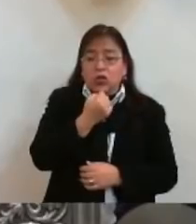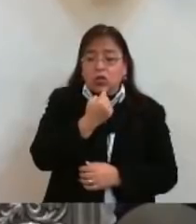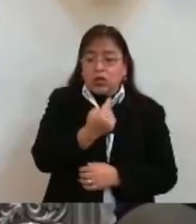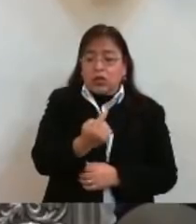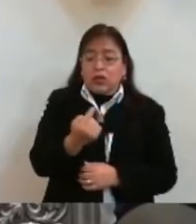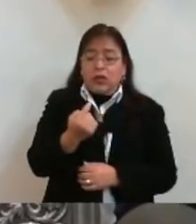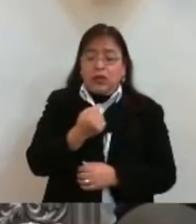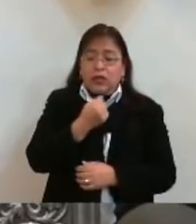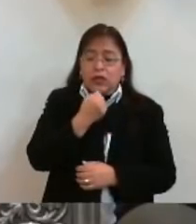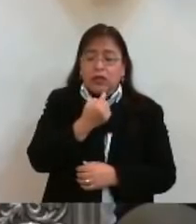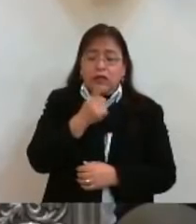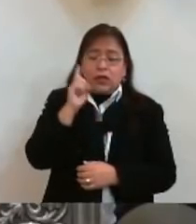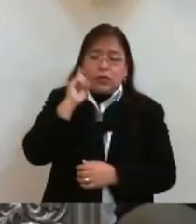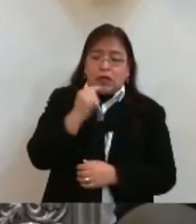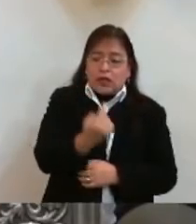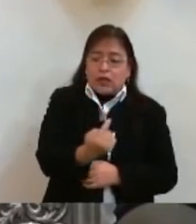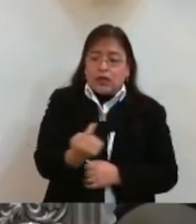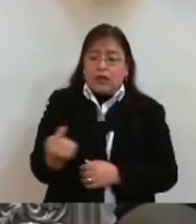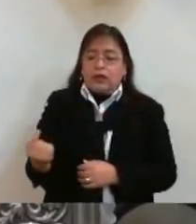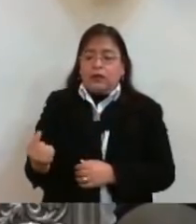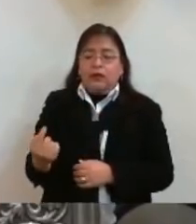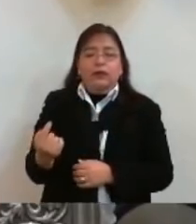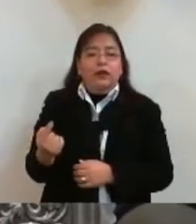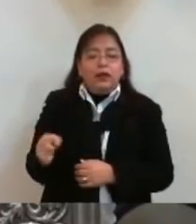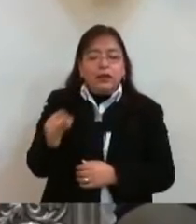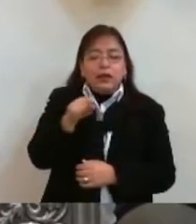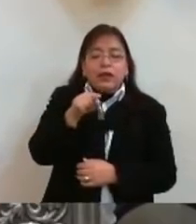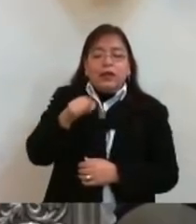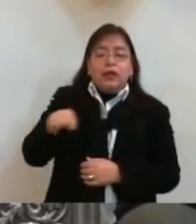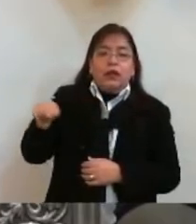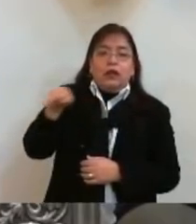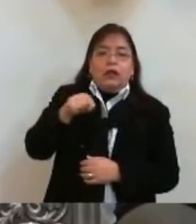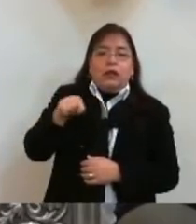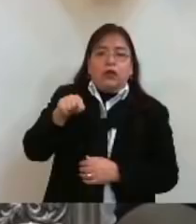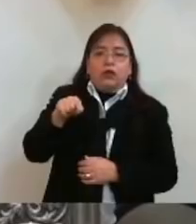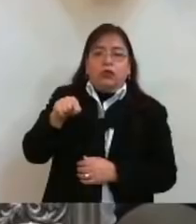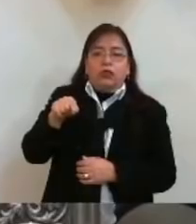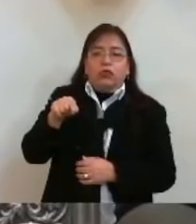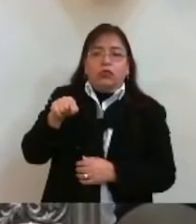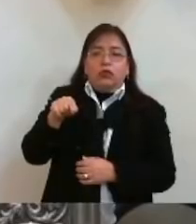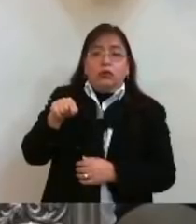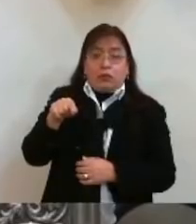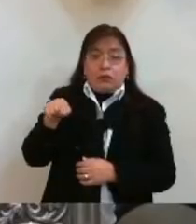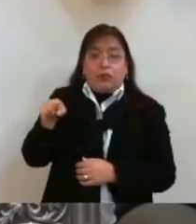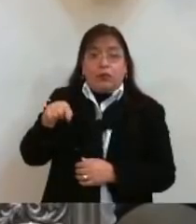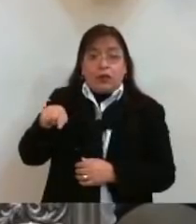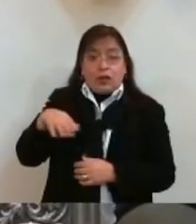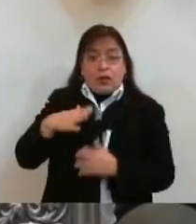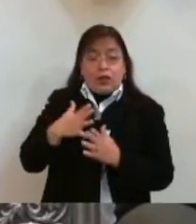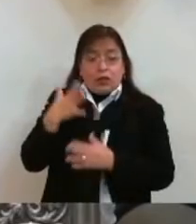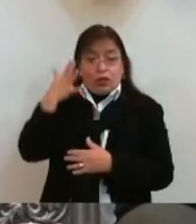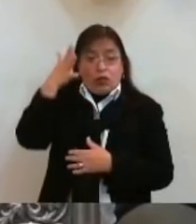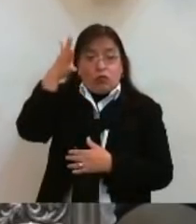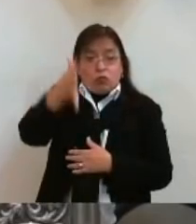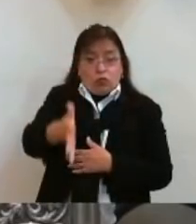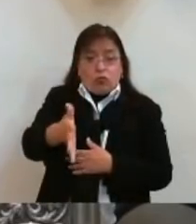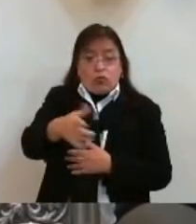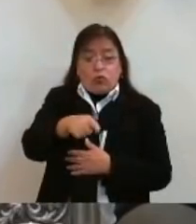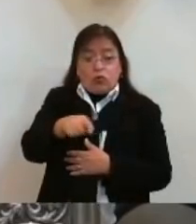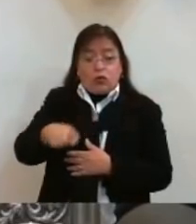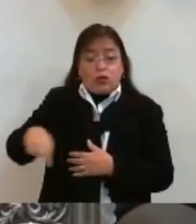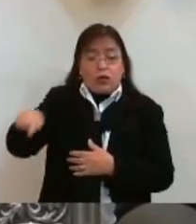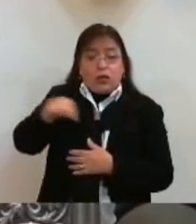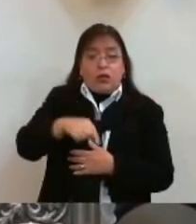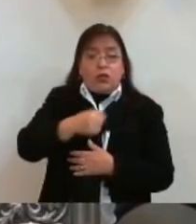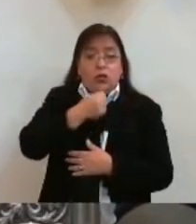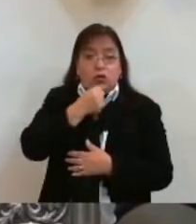una profecía. Nos hablan de lo que viene, nos hablan del